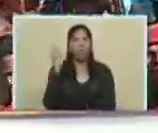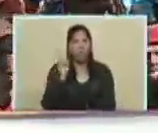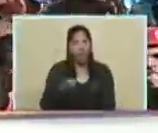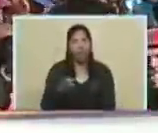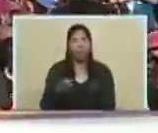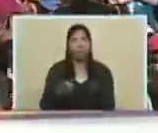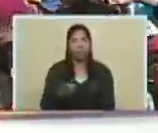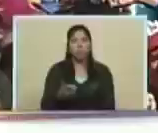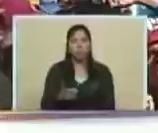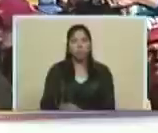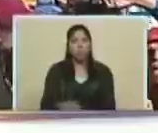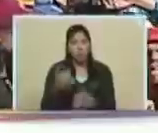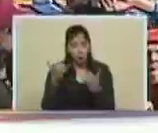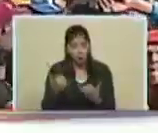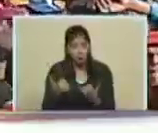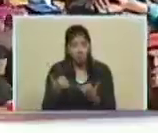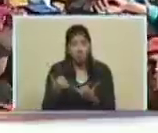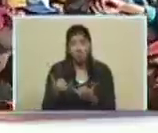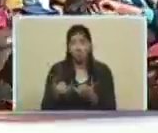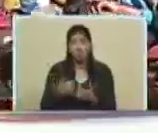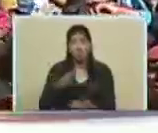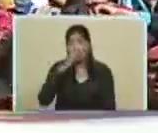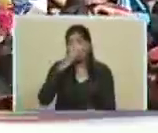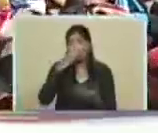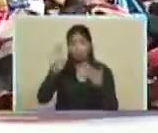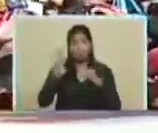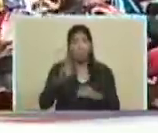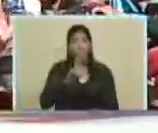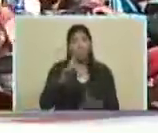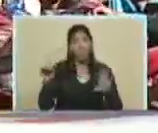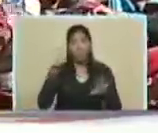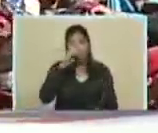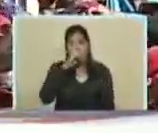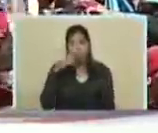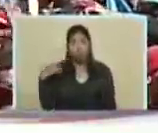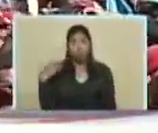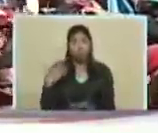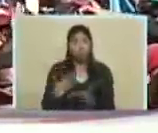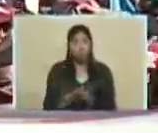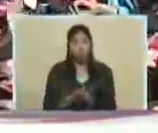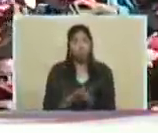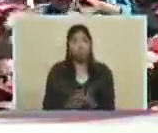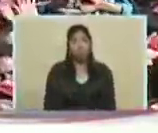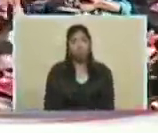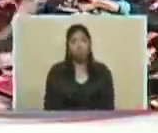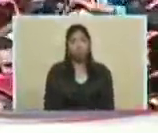como diríamos, desde hace 26 años.